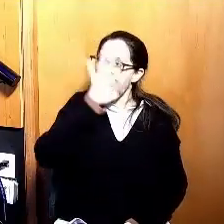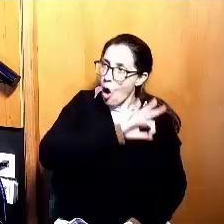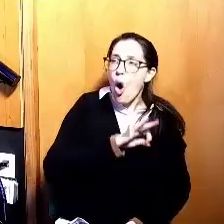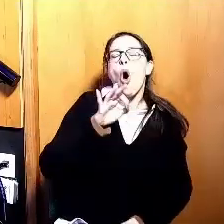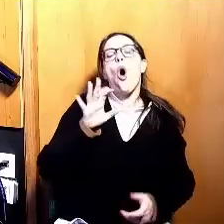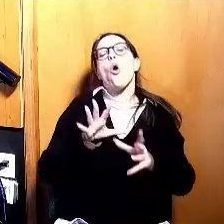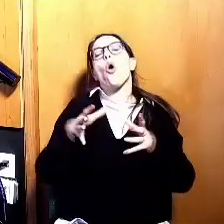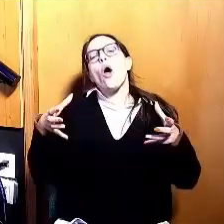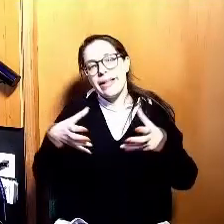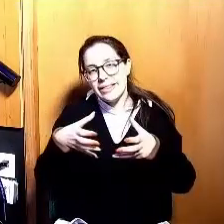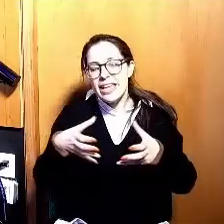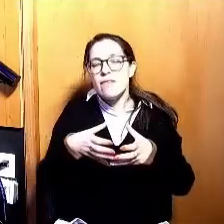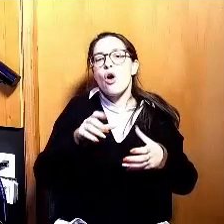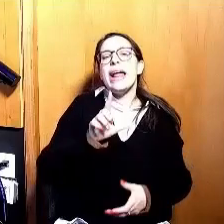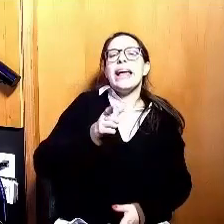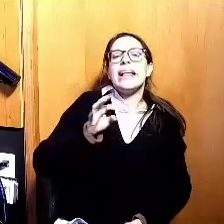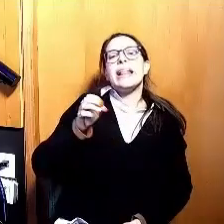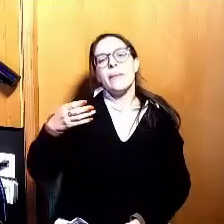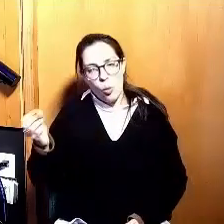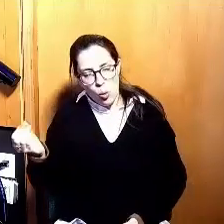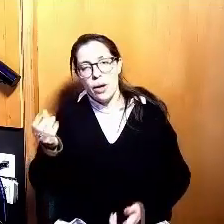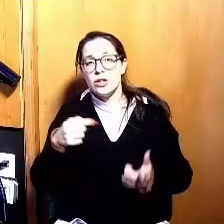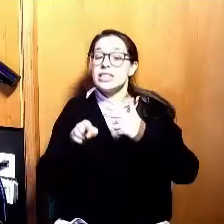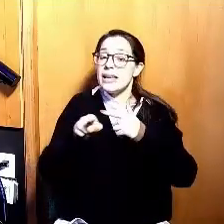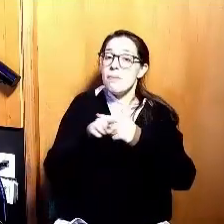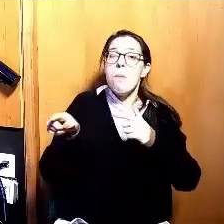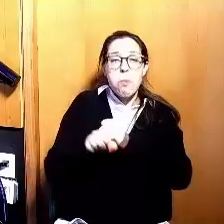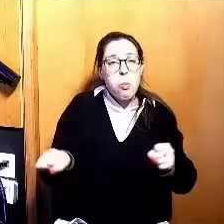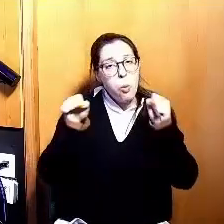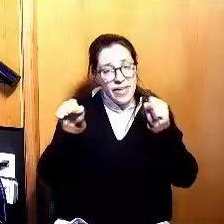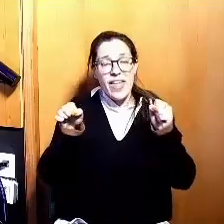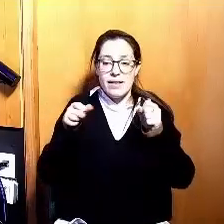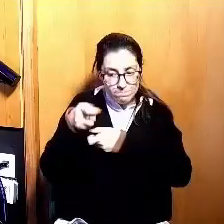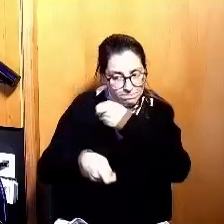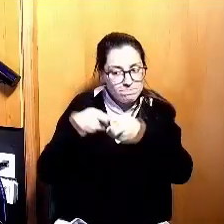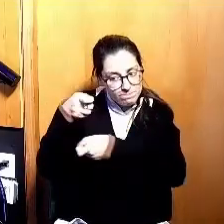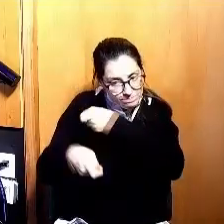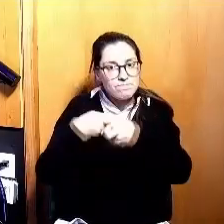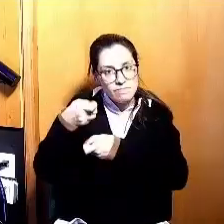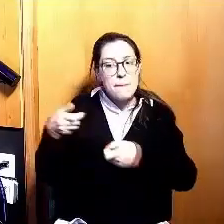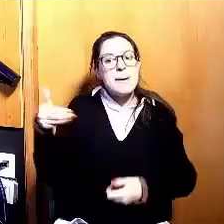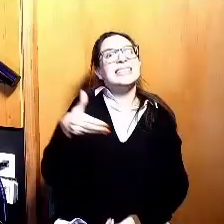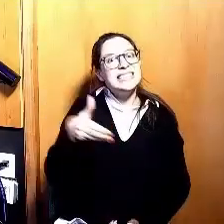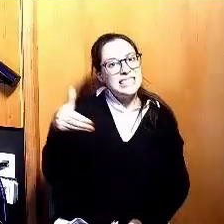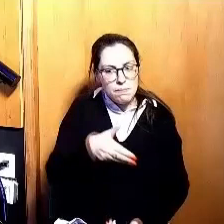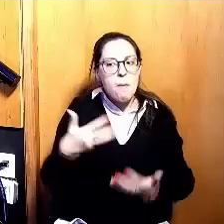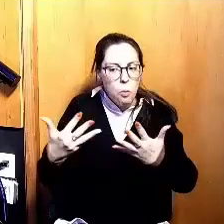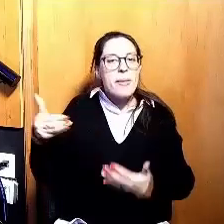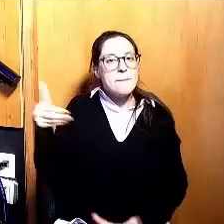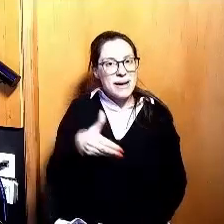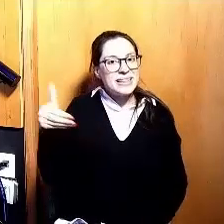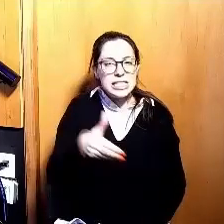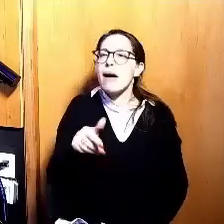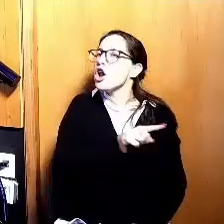sexual que estén construyendo activamente esta agenda y que no seamos